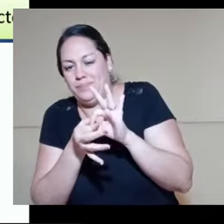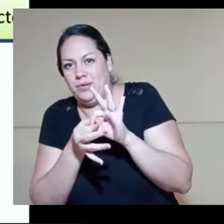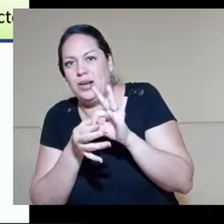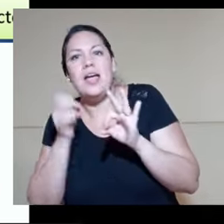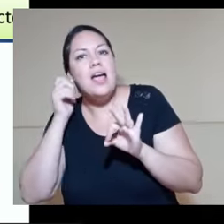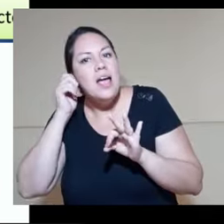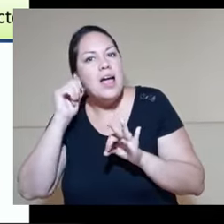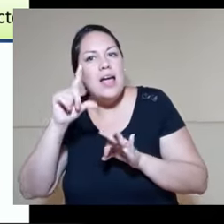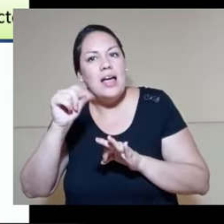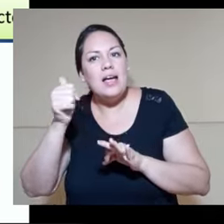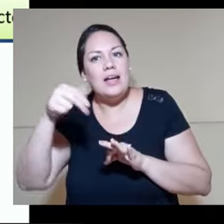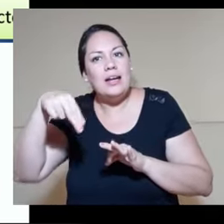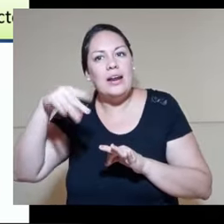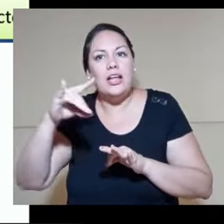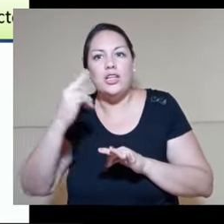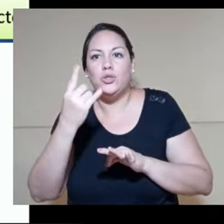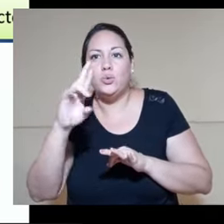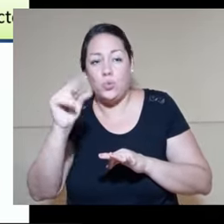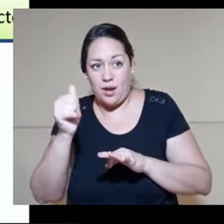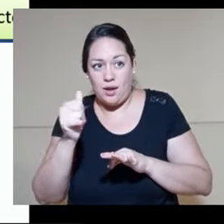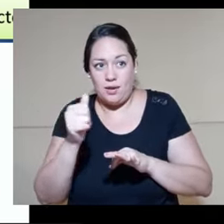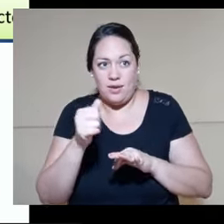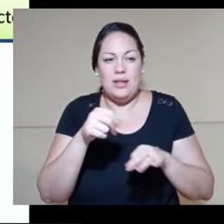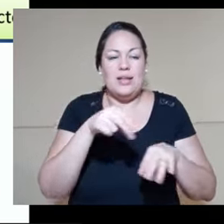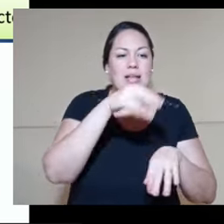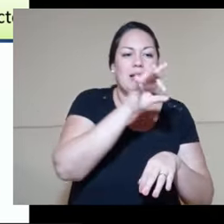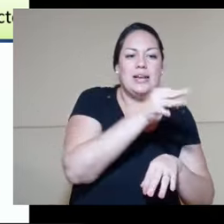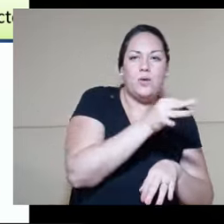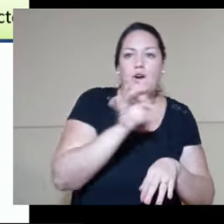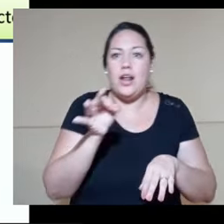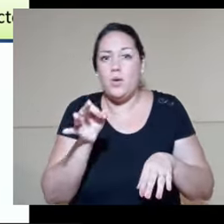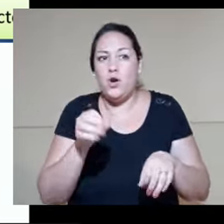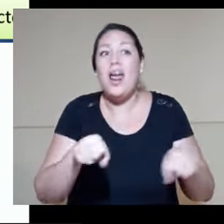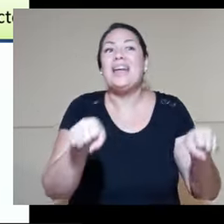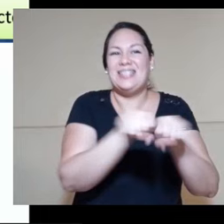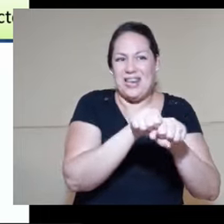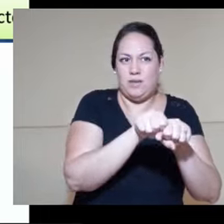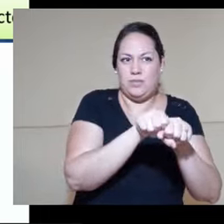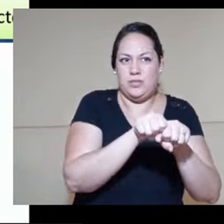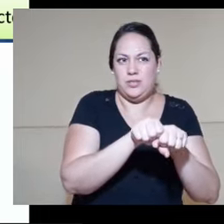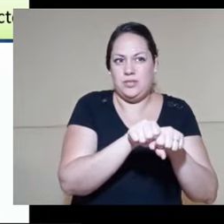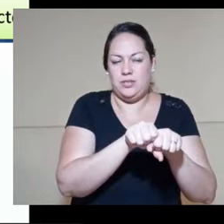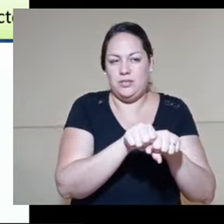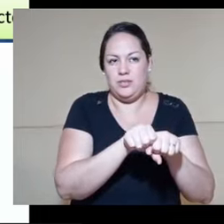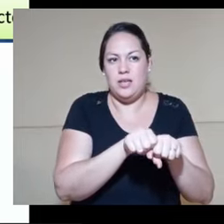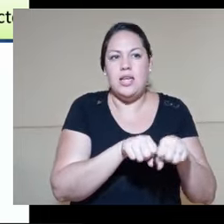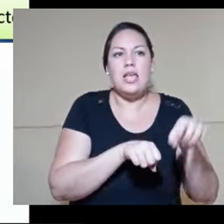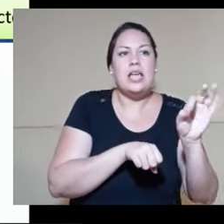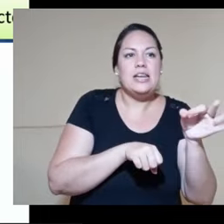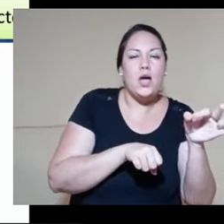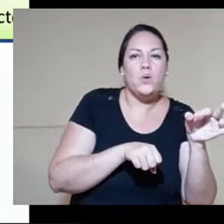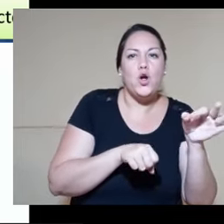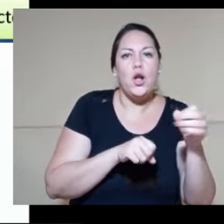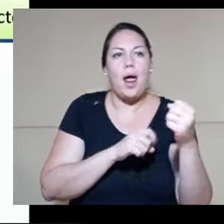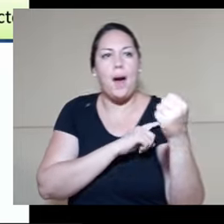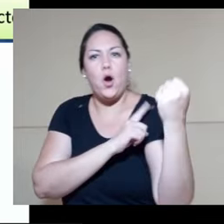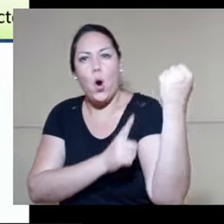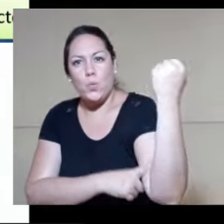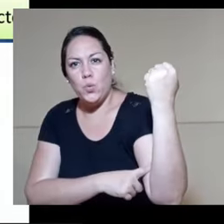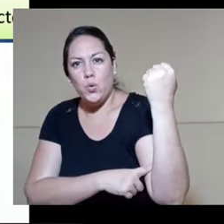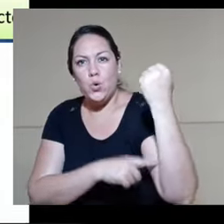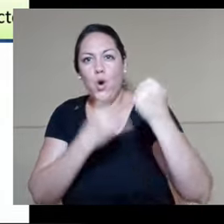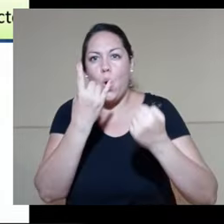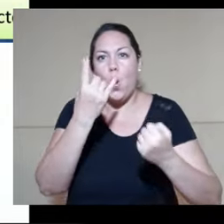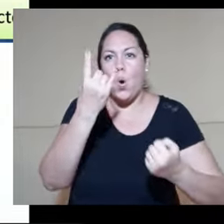una conexión, tiene que haber una unión. Entonces, neurona con neurona, sinapsis. Neurona con glándula,